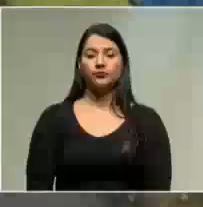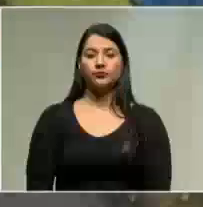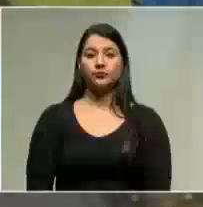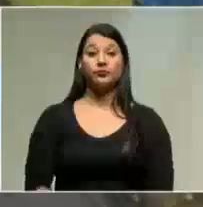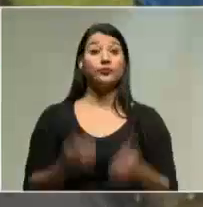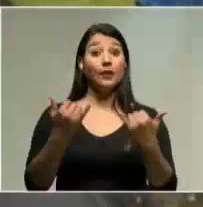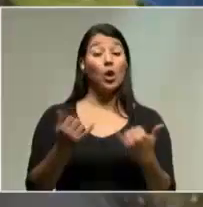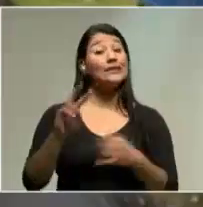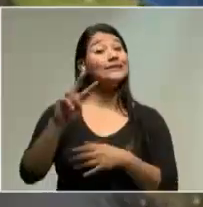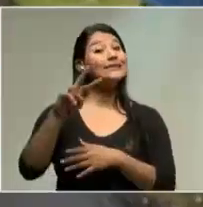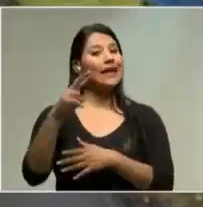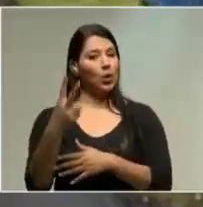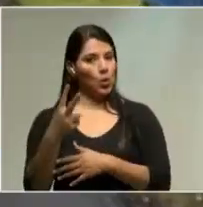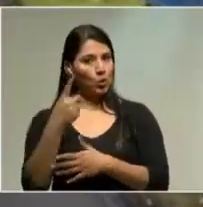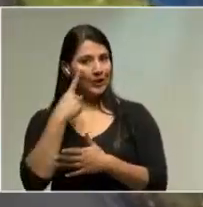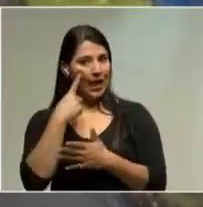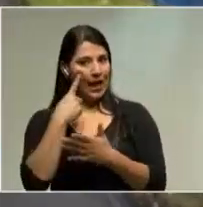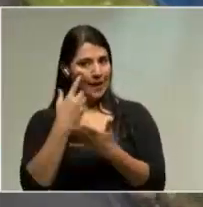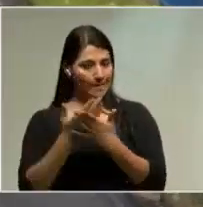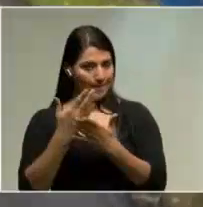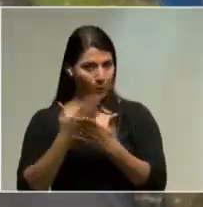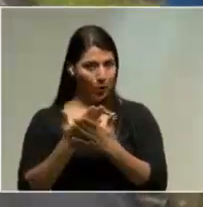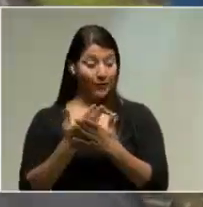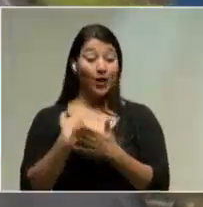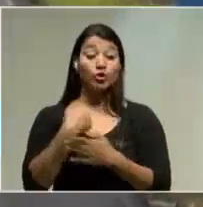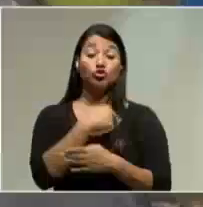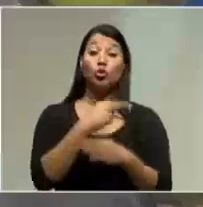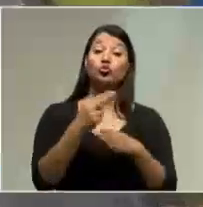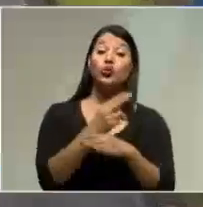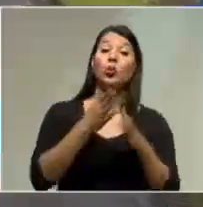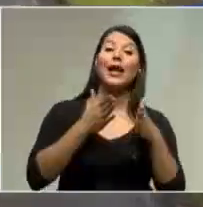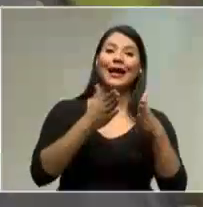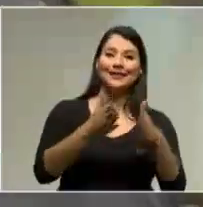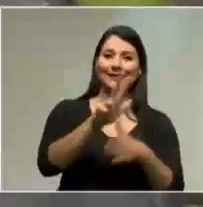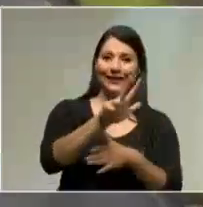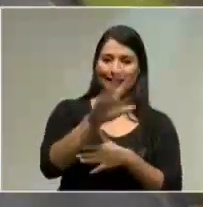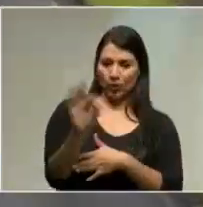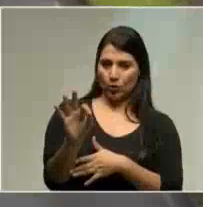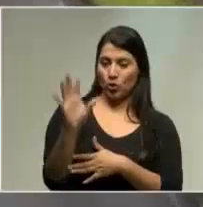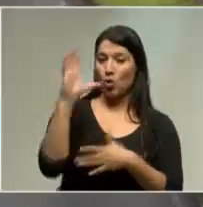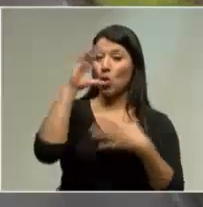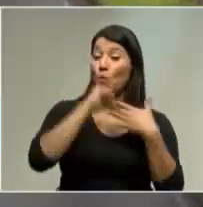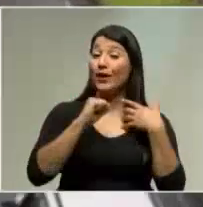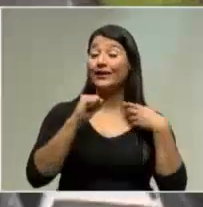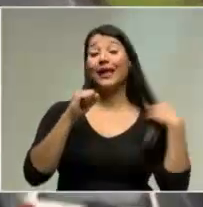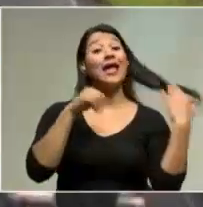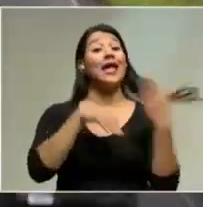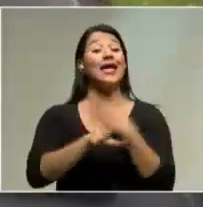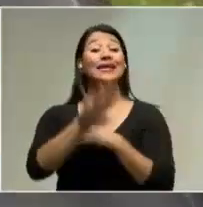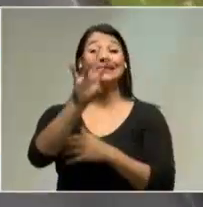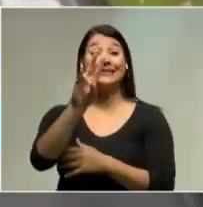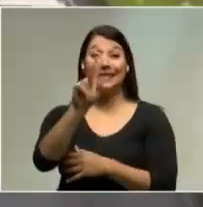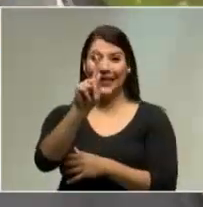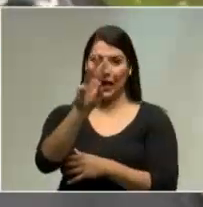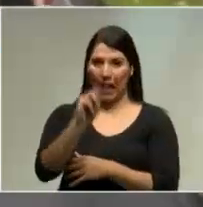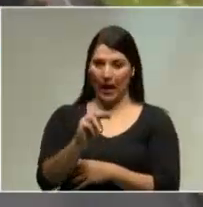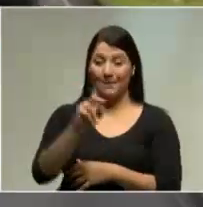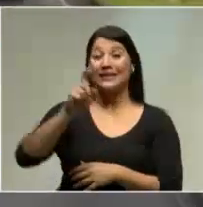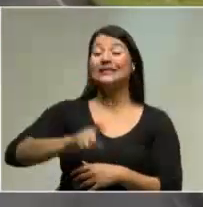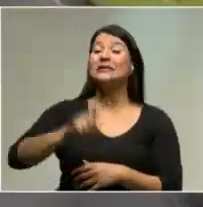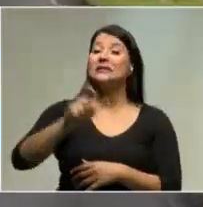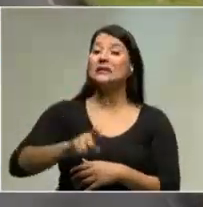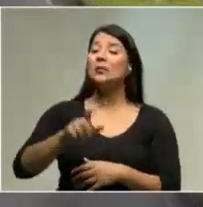En esta segunda prueba, en donde estuvimos en la ruta 39, descubrimos que en 7 kilómetros demoramos